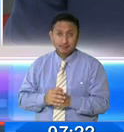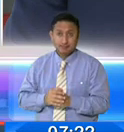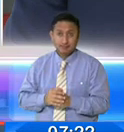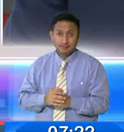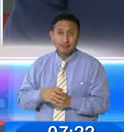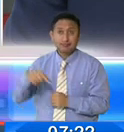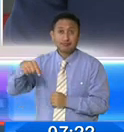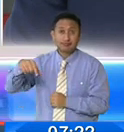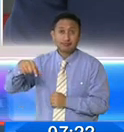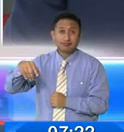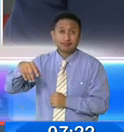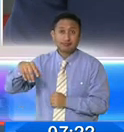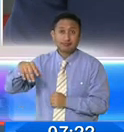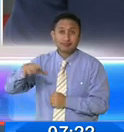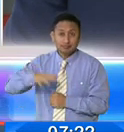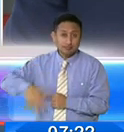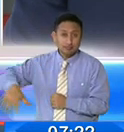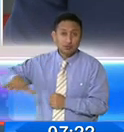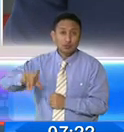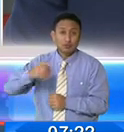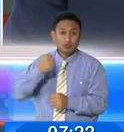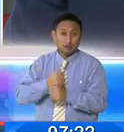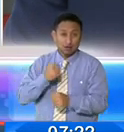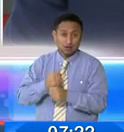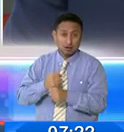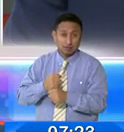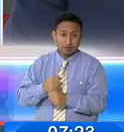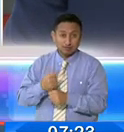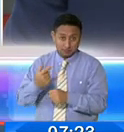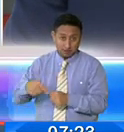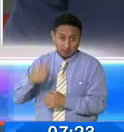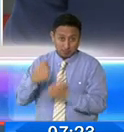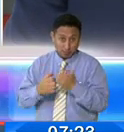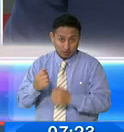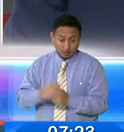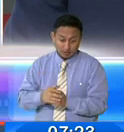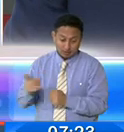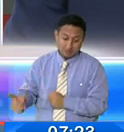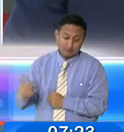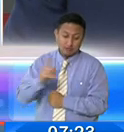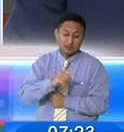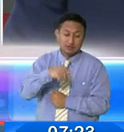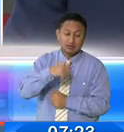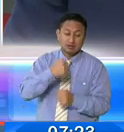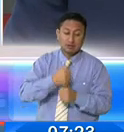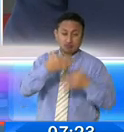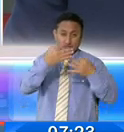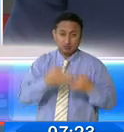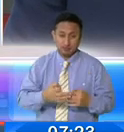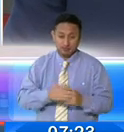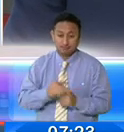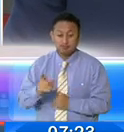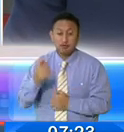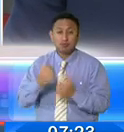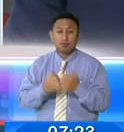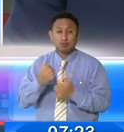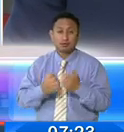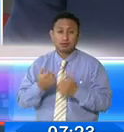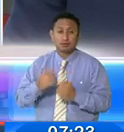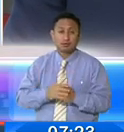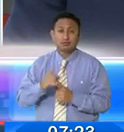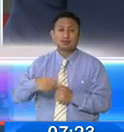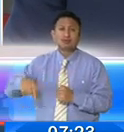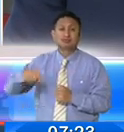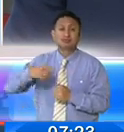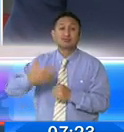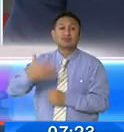terribles condiciones que la informalidad genera hacia la formalización del trabajo. Este es un problema estructural, es un problema que viene